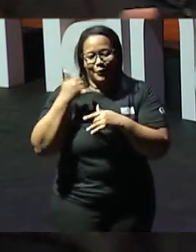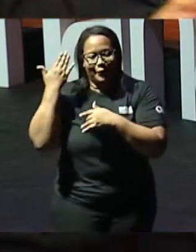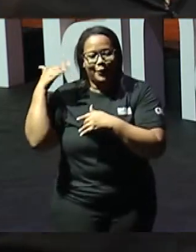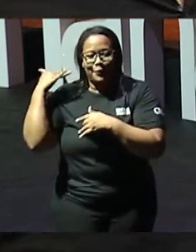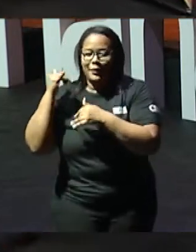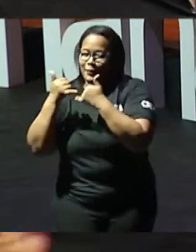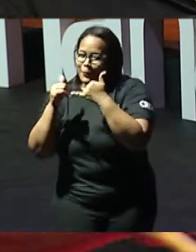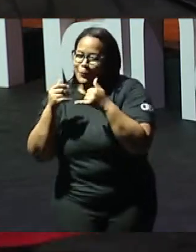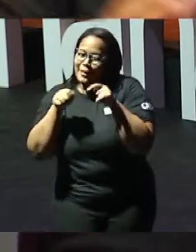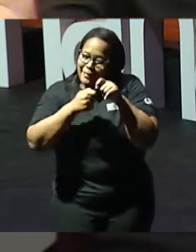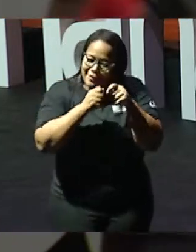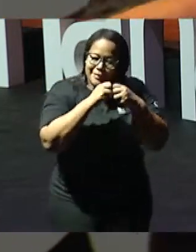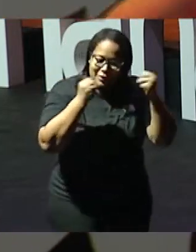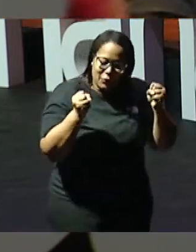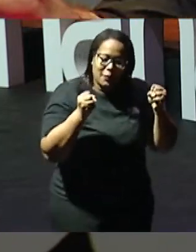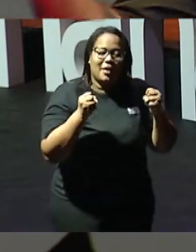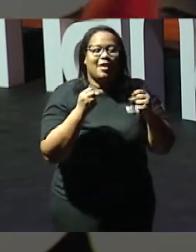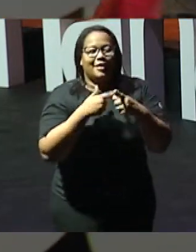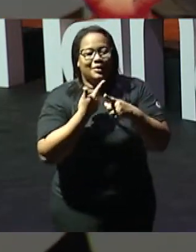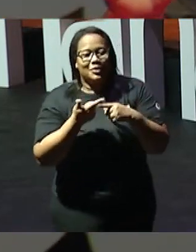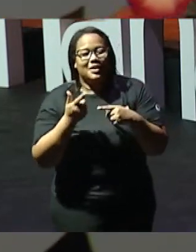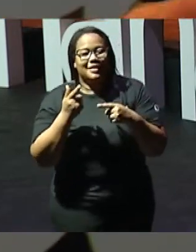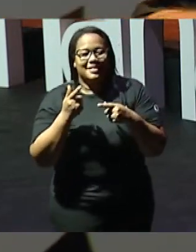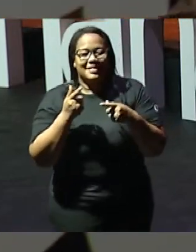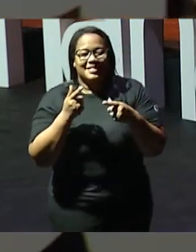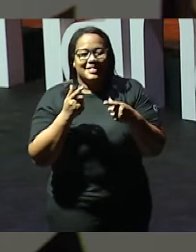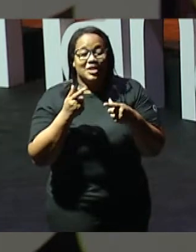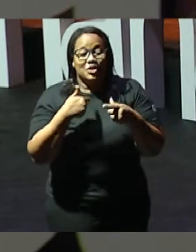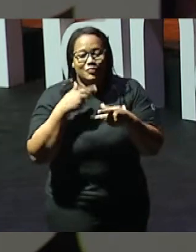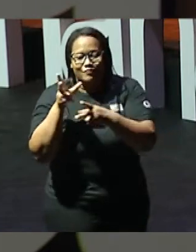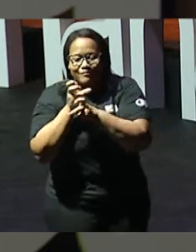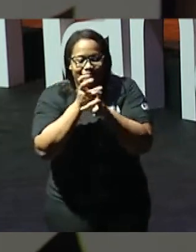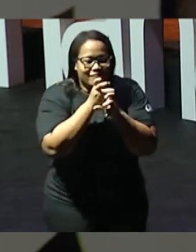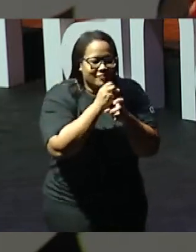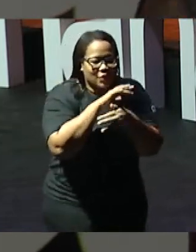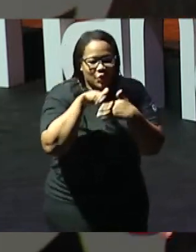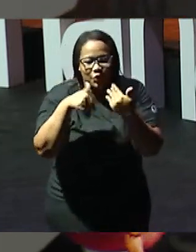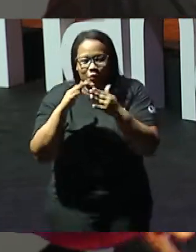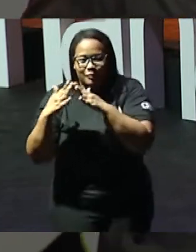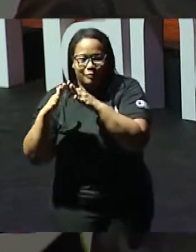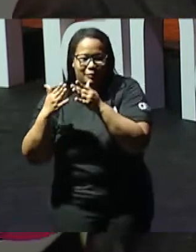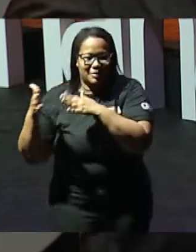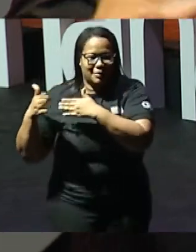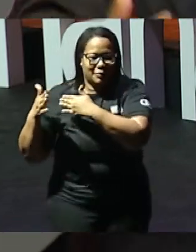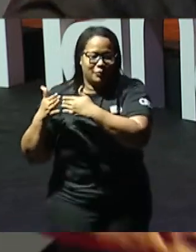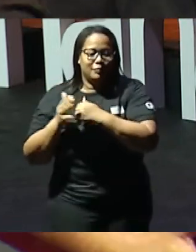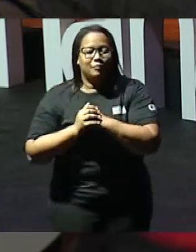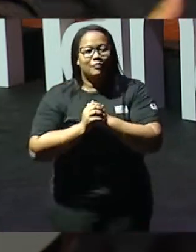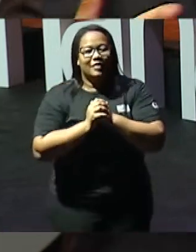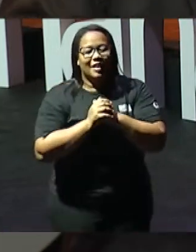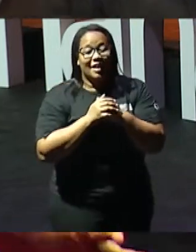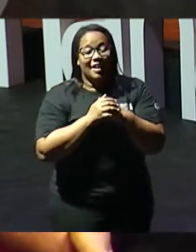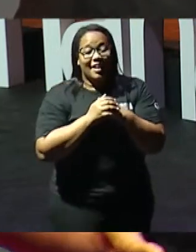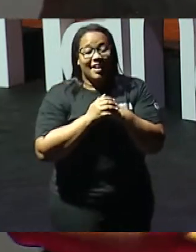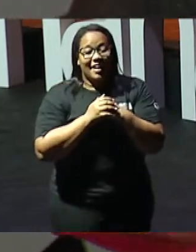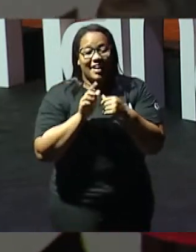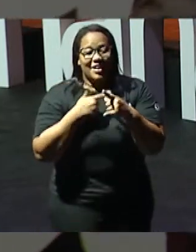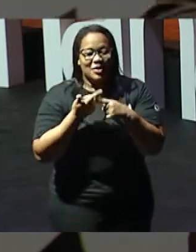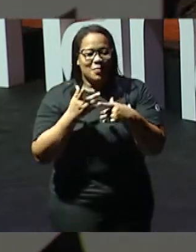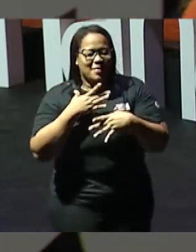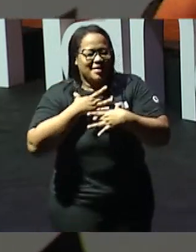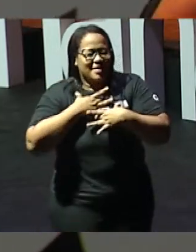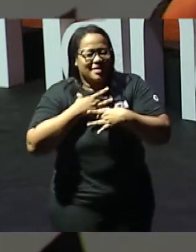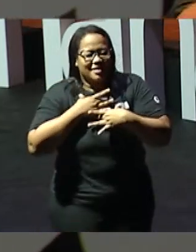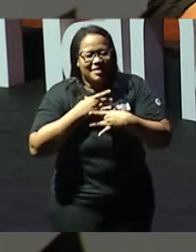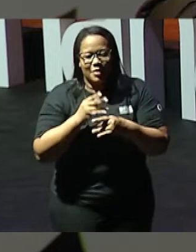profesional no había hándicap mi casa yo cogía toda la cámara de todo los vecinos y resulta que me encantaba aser peliculita en el barrio